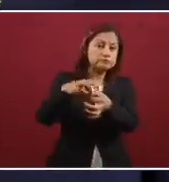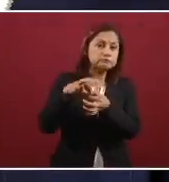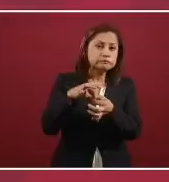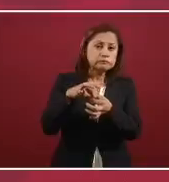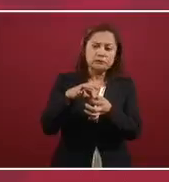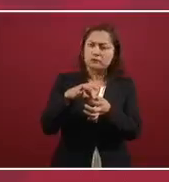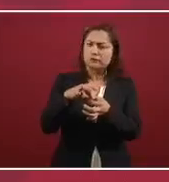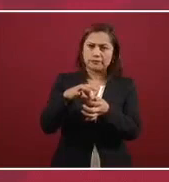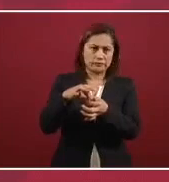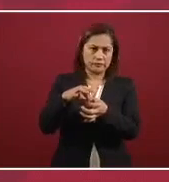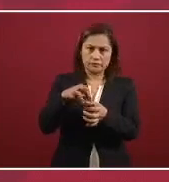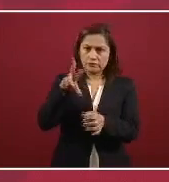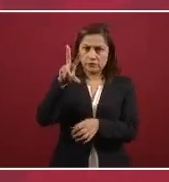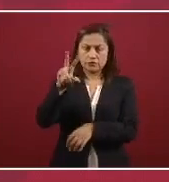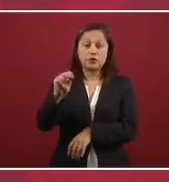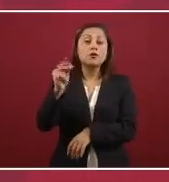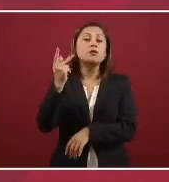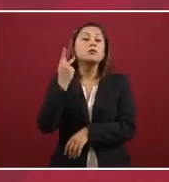político